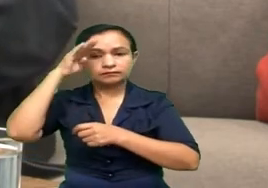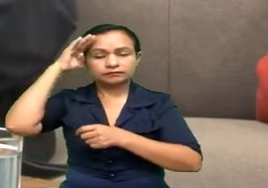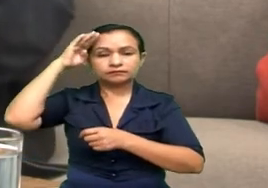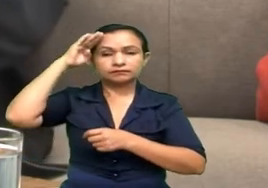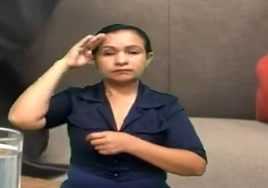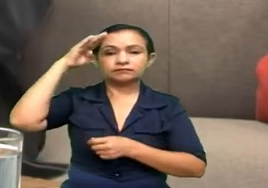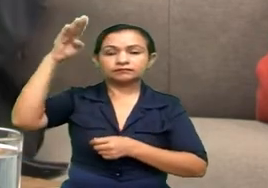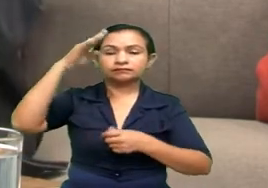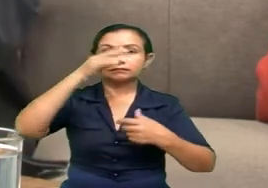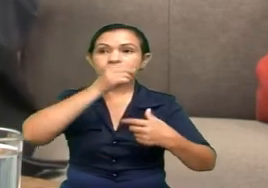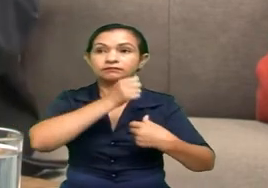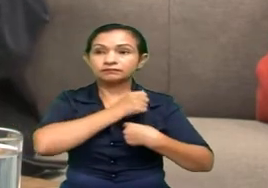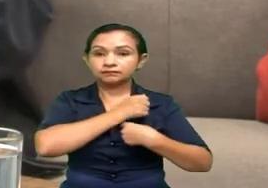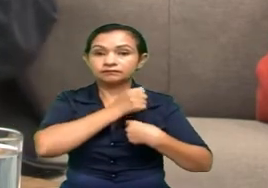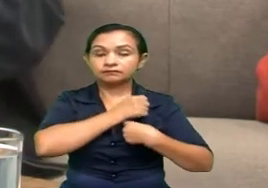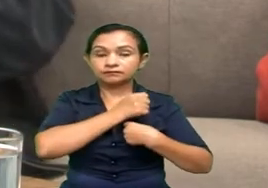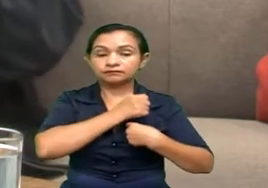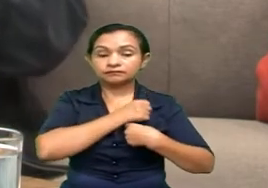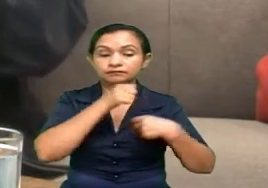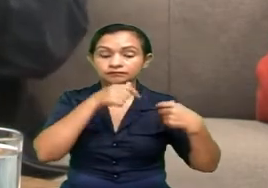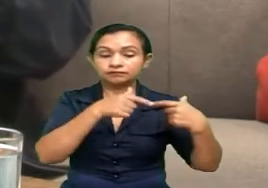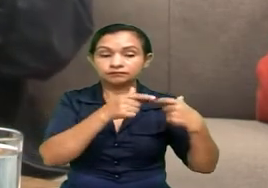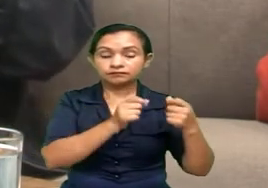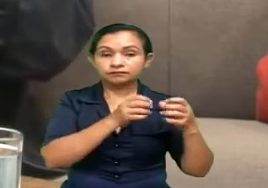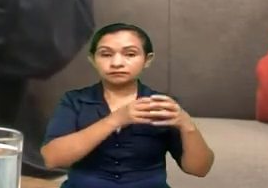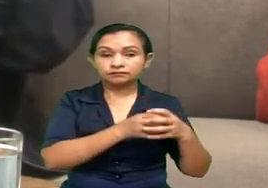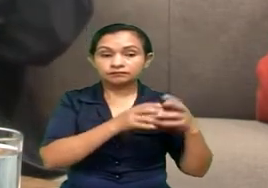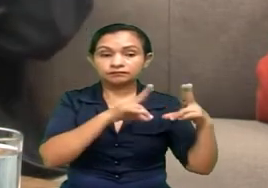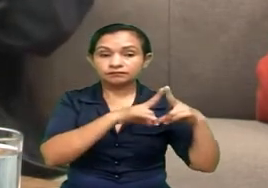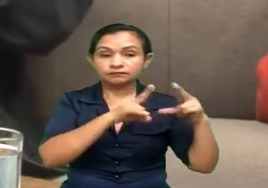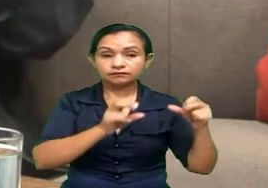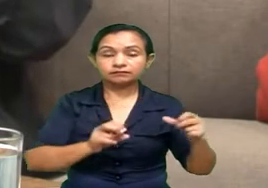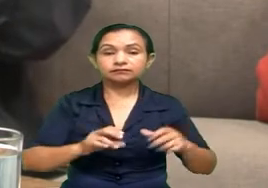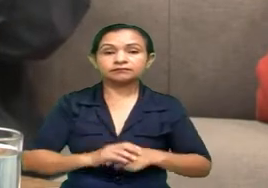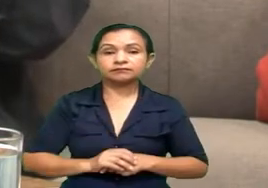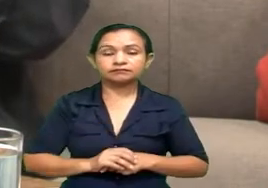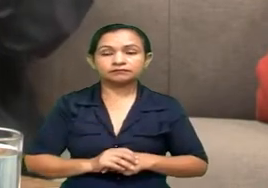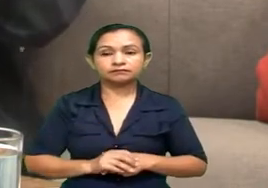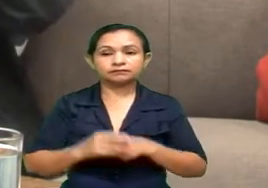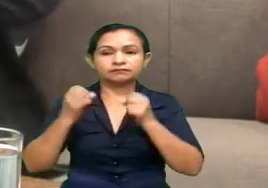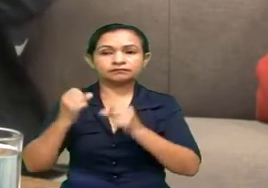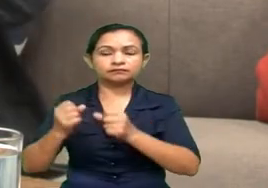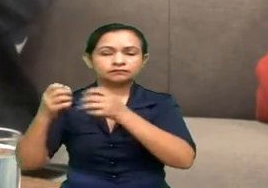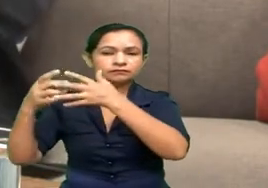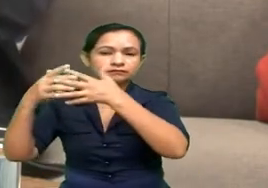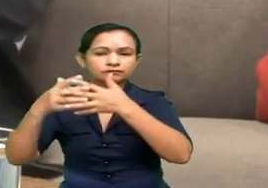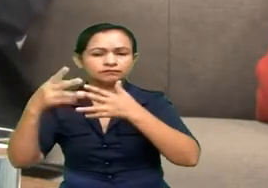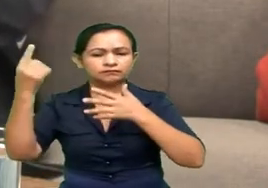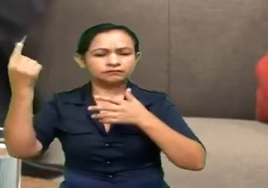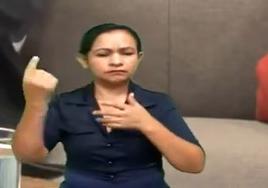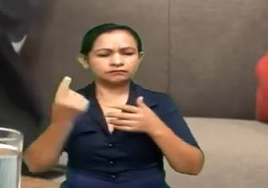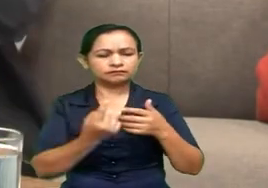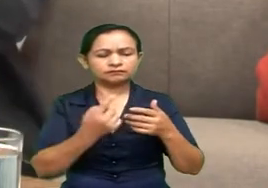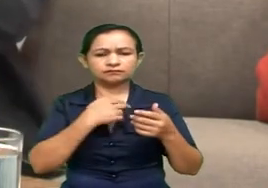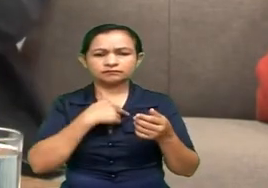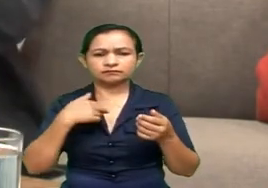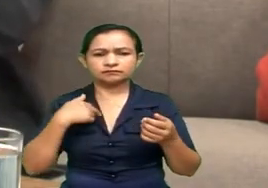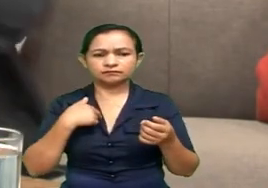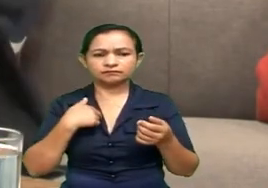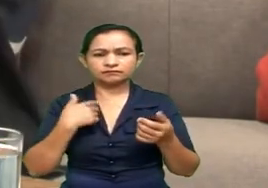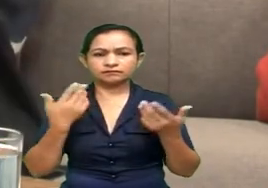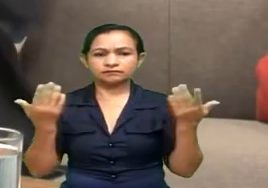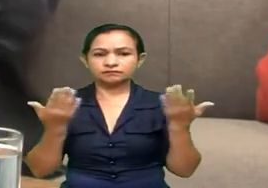ejército democrático. Entonces, ¿qué es lo que pasa? Walker ya comienza a hacer sus